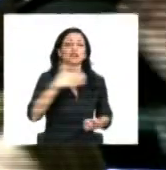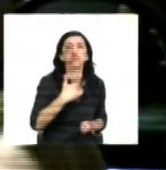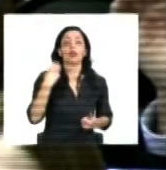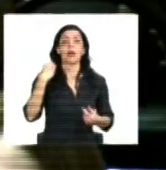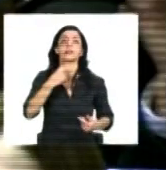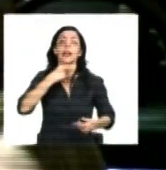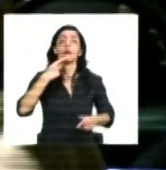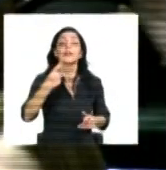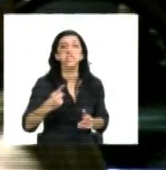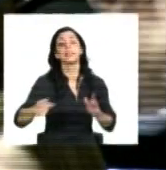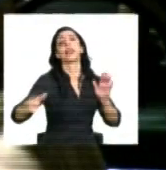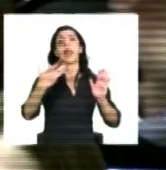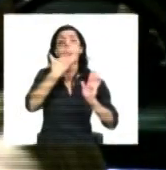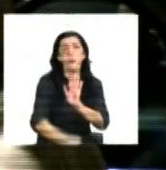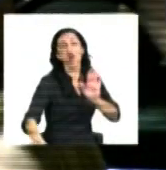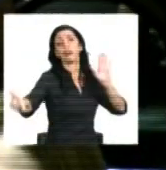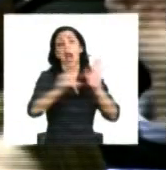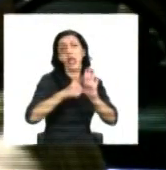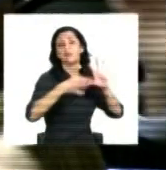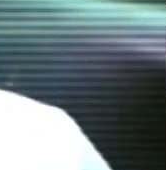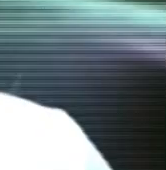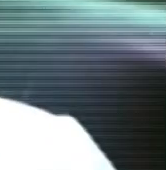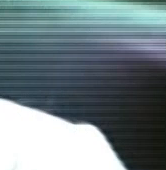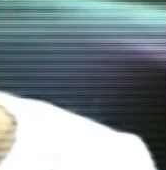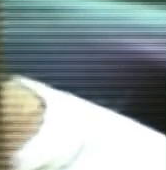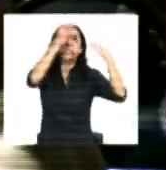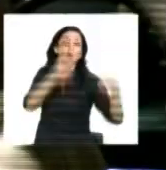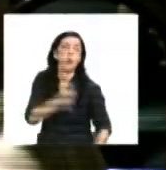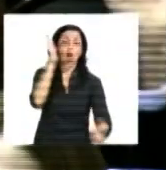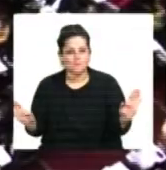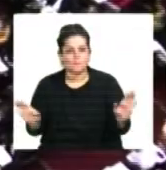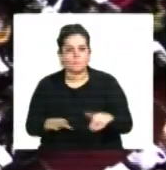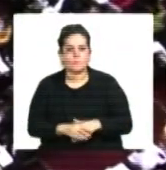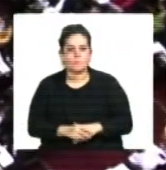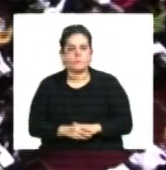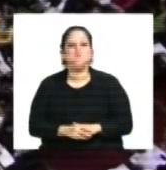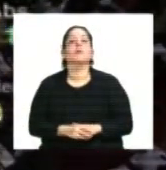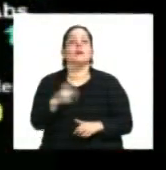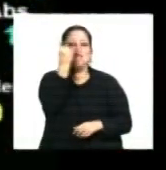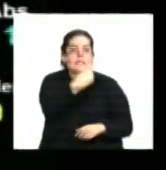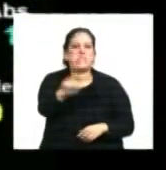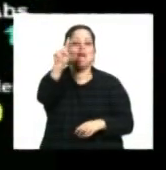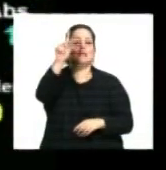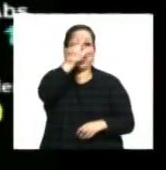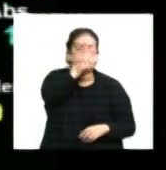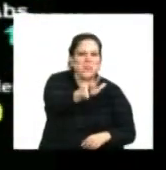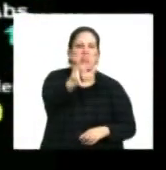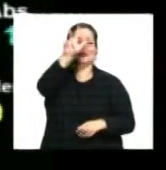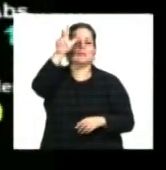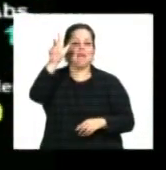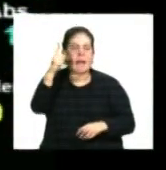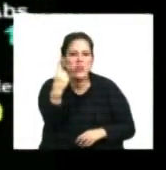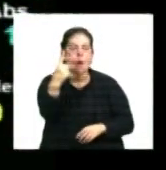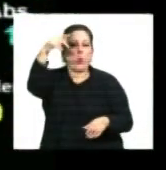aborto, es sin más. Es y sin el Estado más. Tiene que brindarle toda declara, la asistencia. Exacto. Eso es lo que está argumentando,